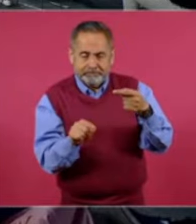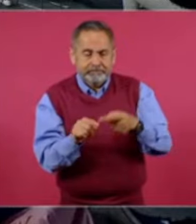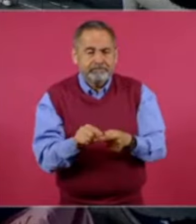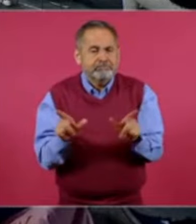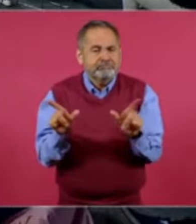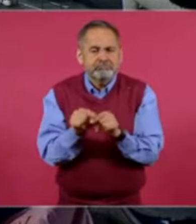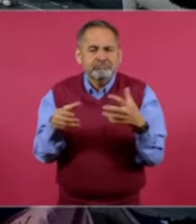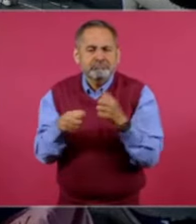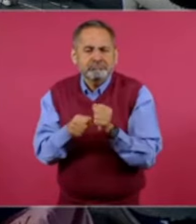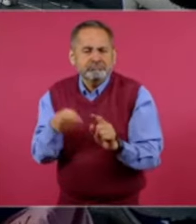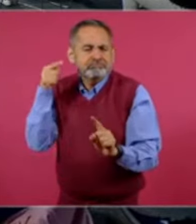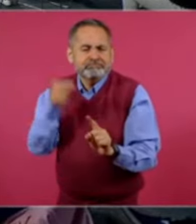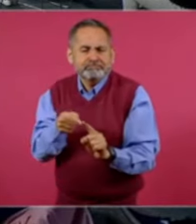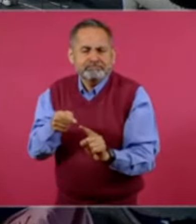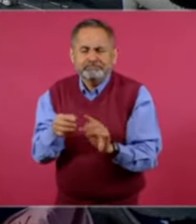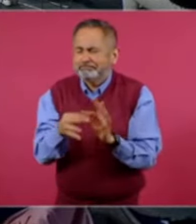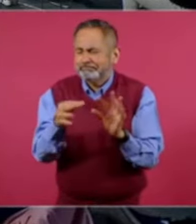sintetiza